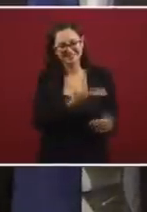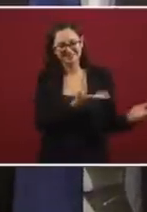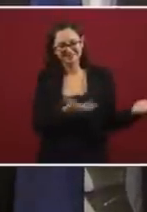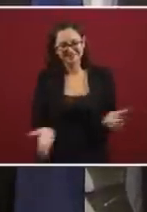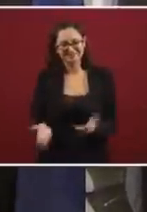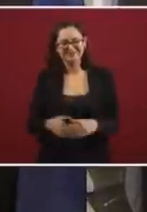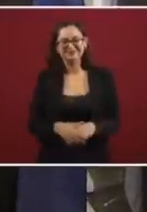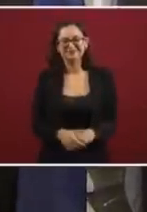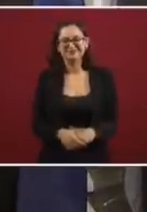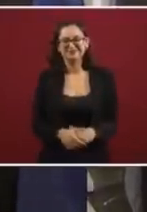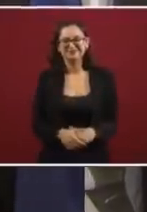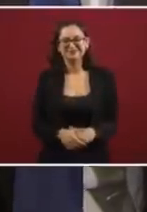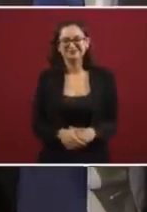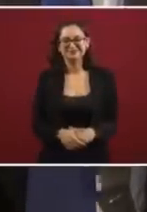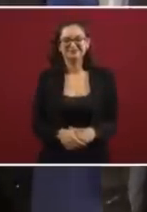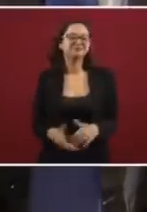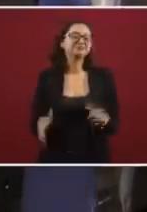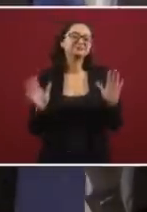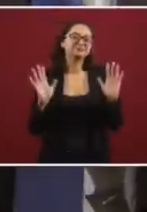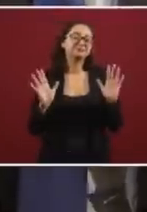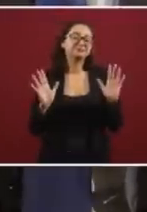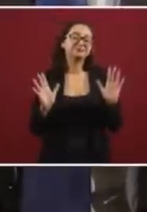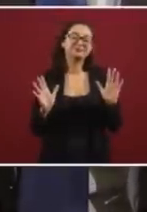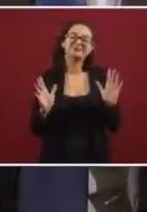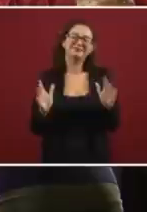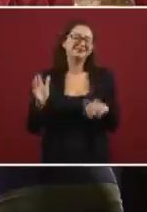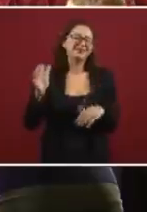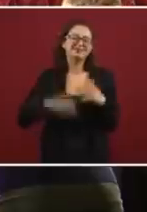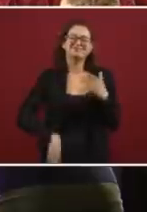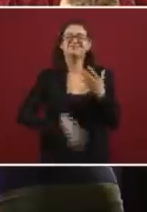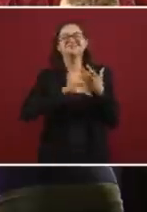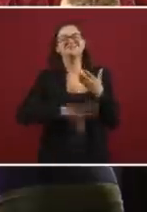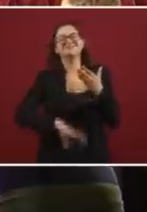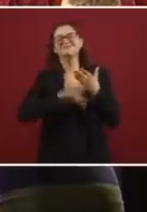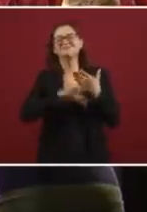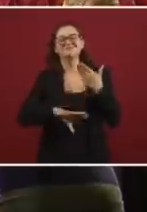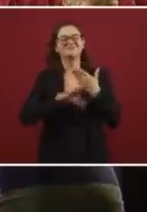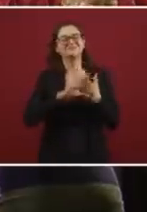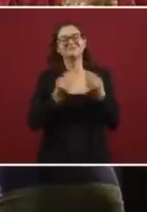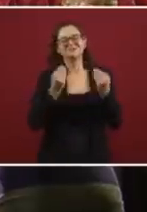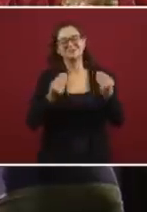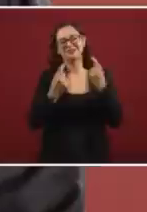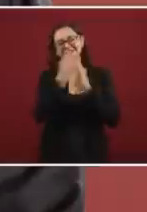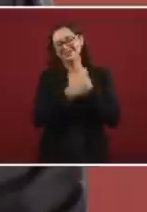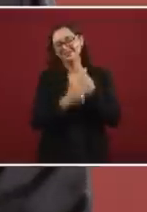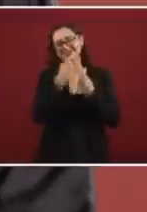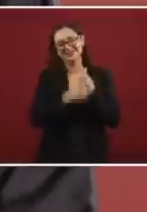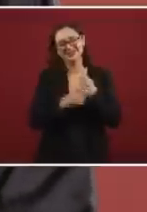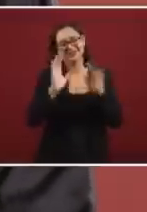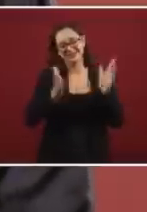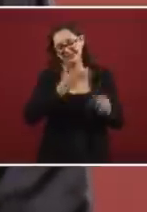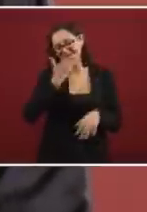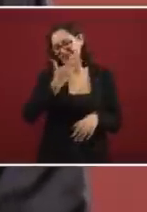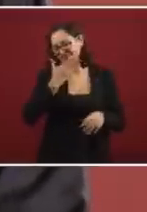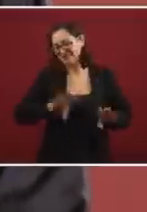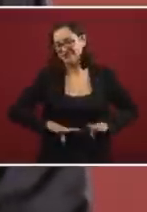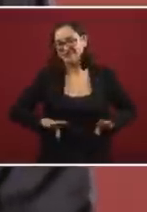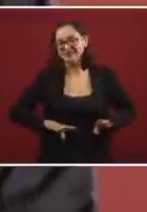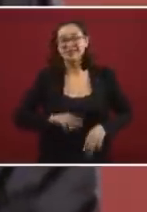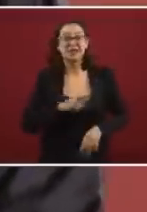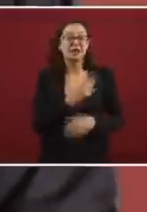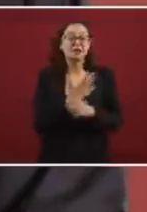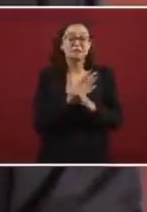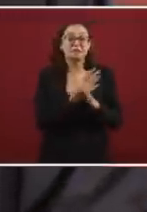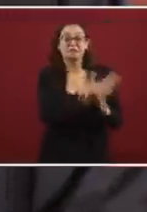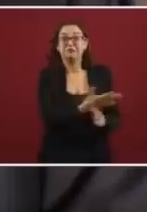y hubieron pues muchos cuestionamientos como suele pasar llegaron a decir hasta que se iban a caer